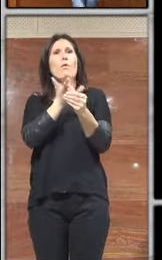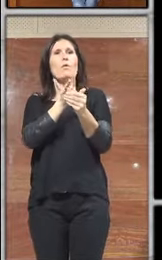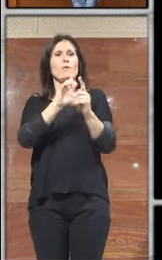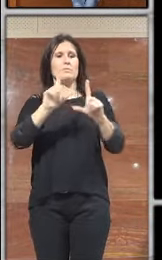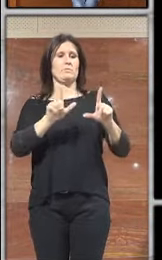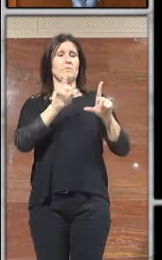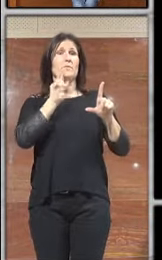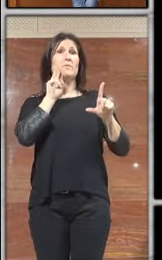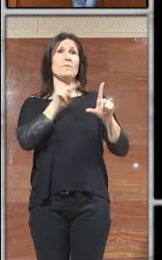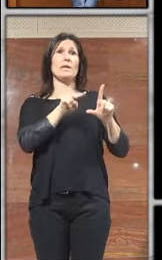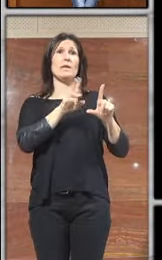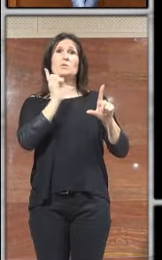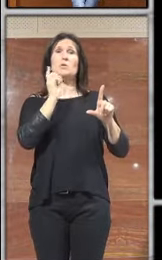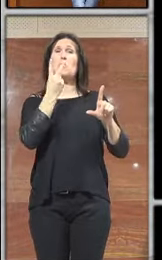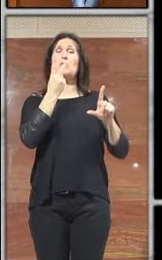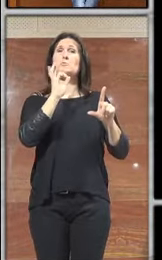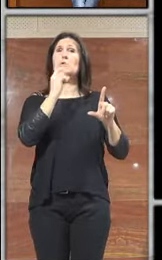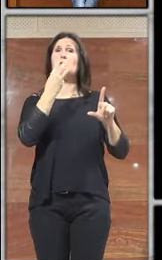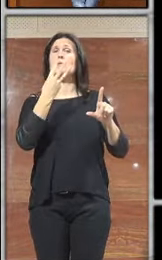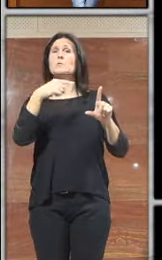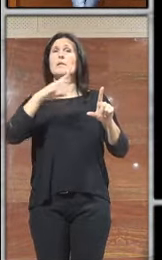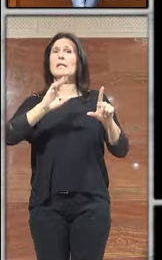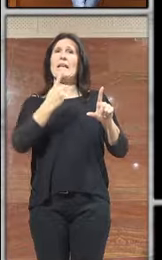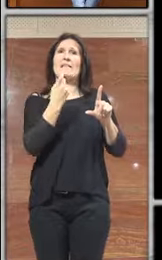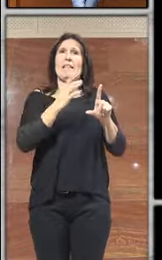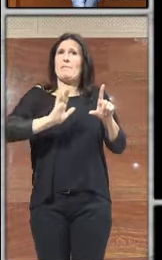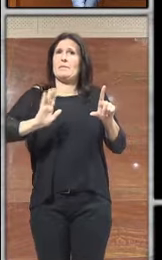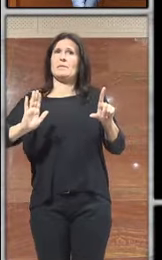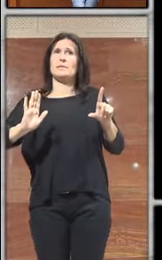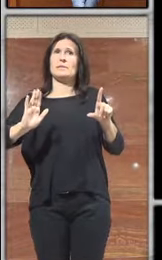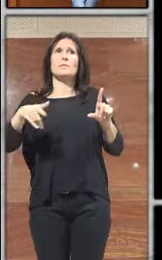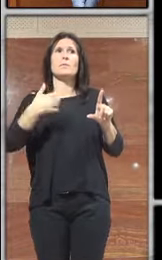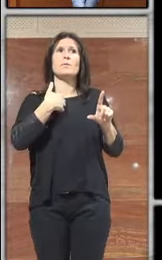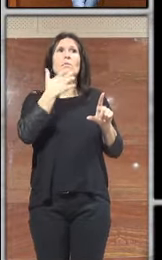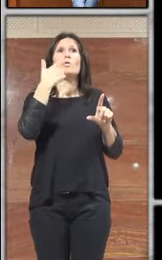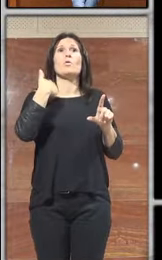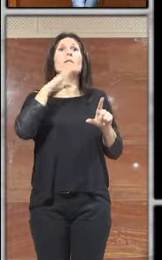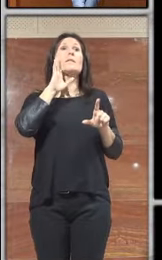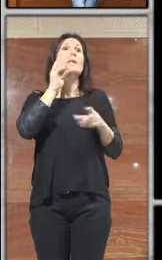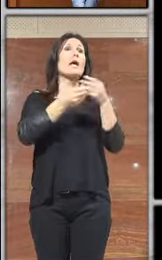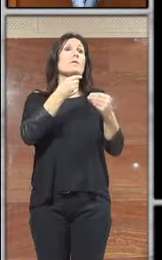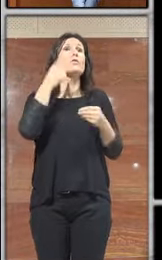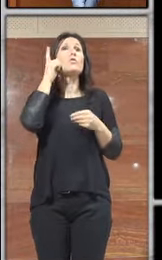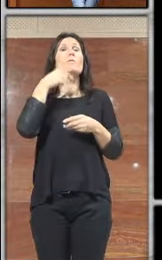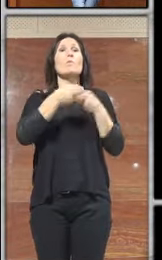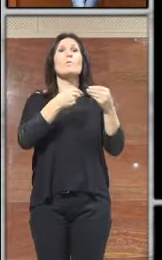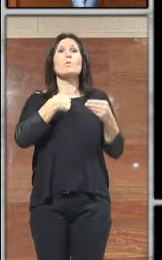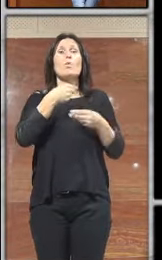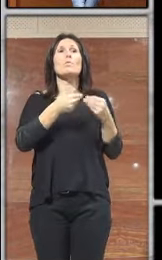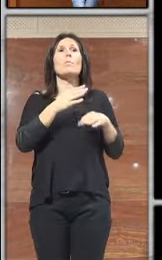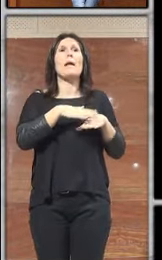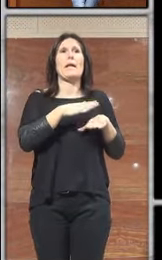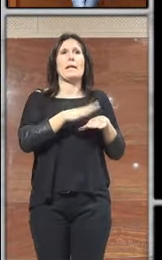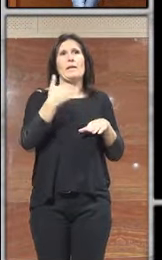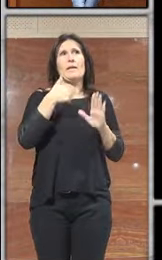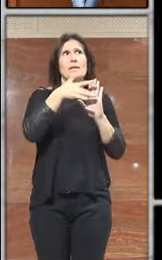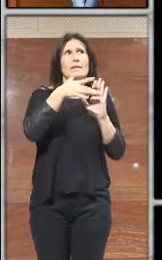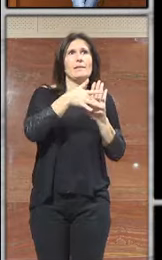solo las dos o tres cosas que necesita. Yo os he dicho, ¿para qué utilizo yo el teléfono móvil? Bueno, no os lo he dicho todo, casi todo.